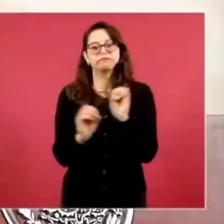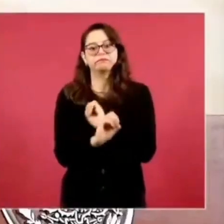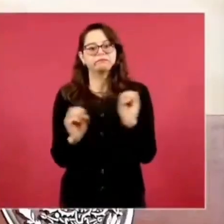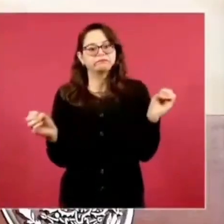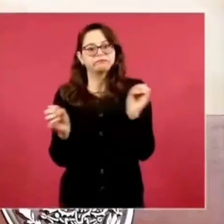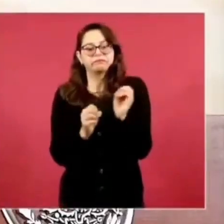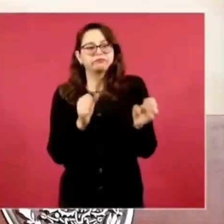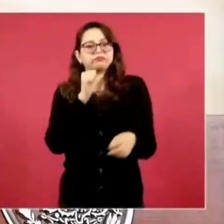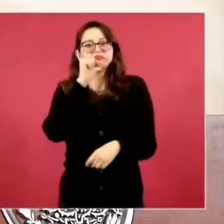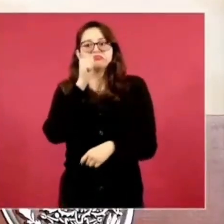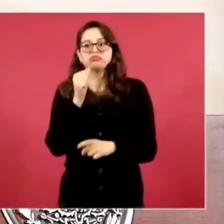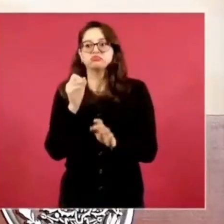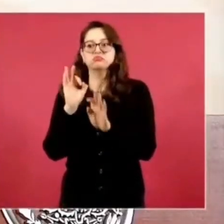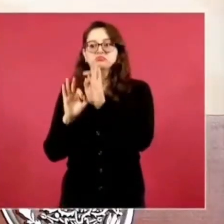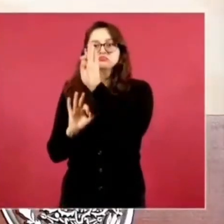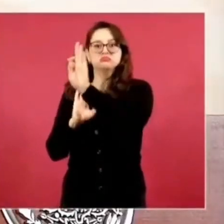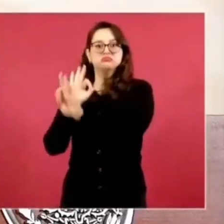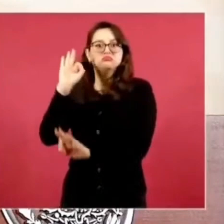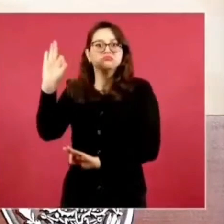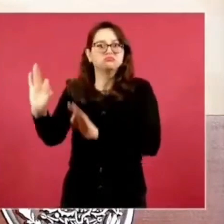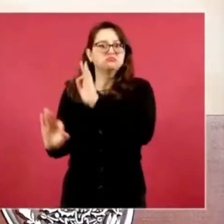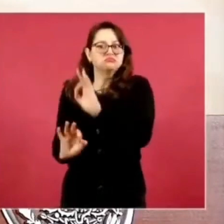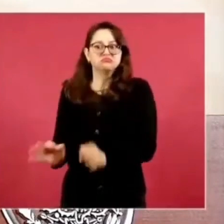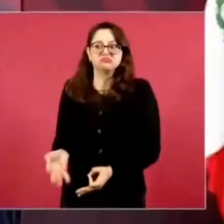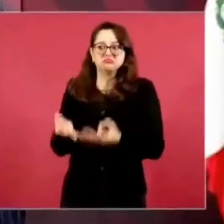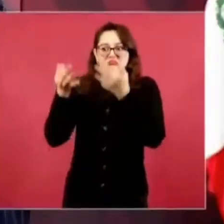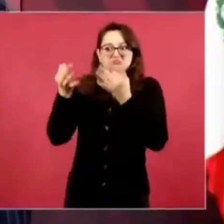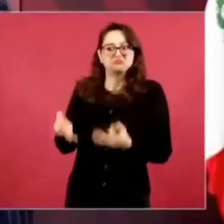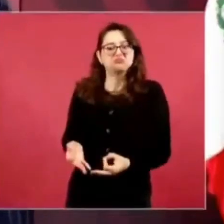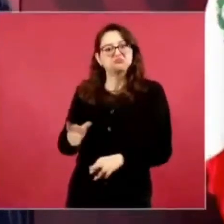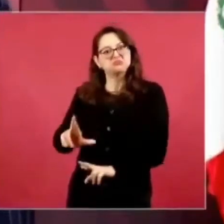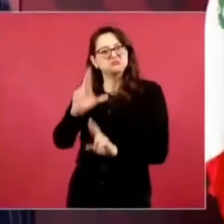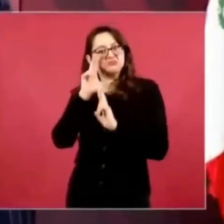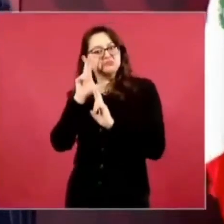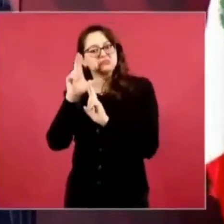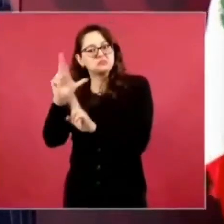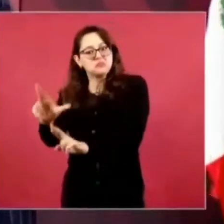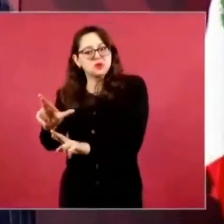tratarlos como se merecen, respetarlos.